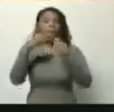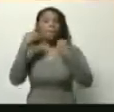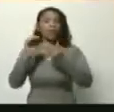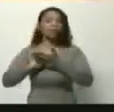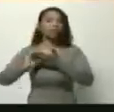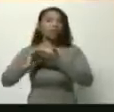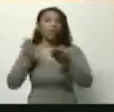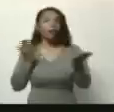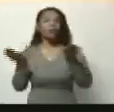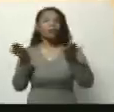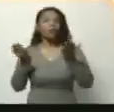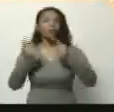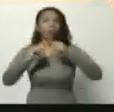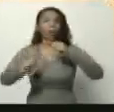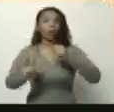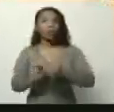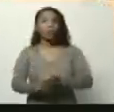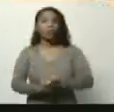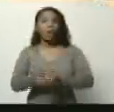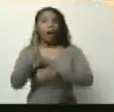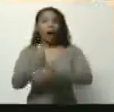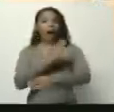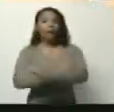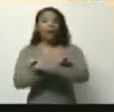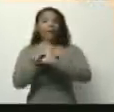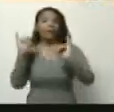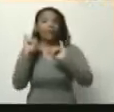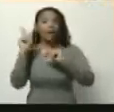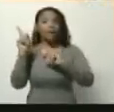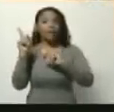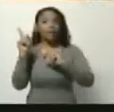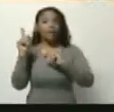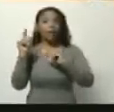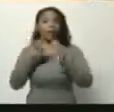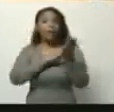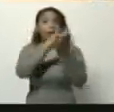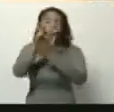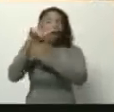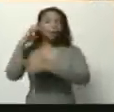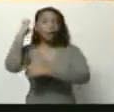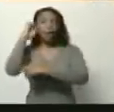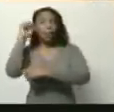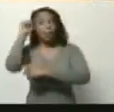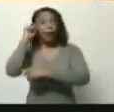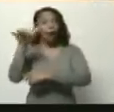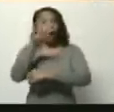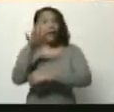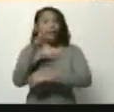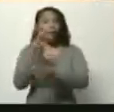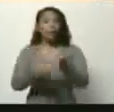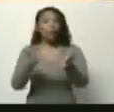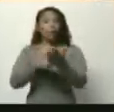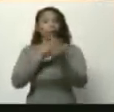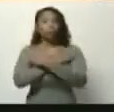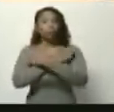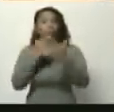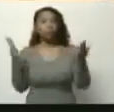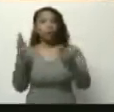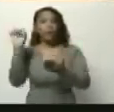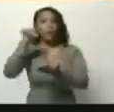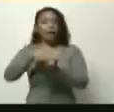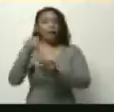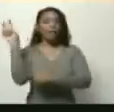recuperar el servicio eléctrico. Antes de partir al periplo de la gira euroasiática, el jefe de Estado reiteró la solidaridad entre el pueblo de